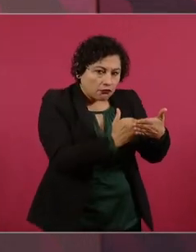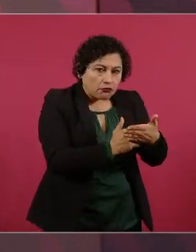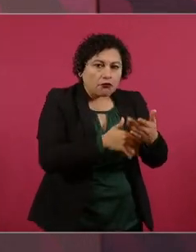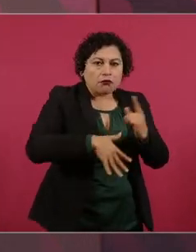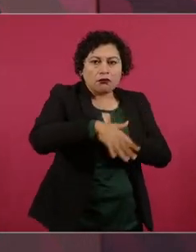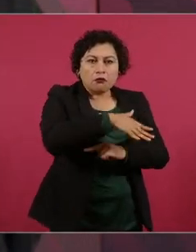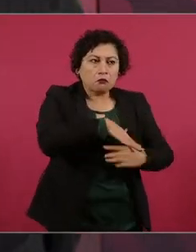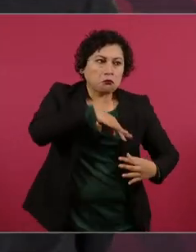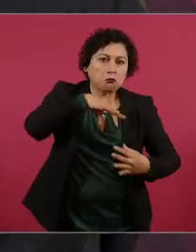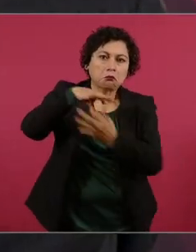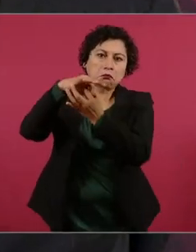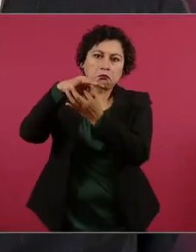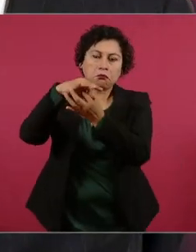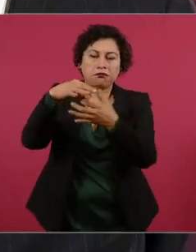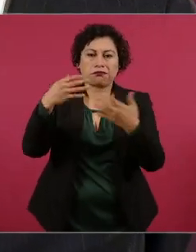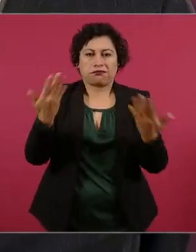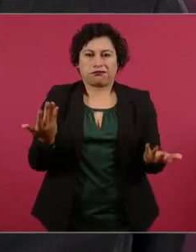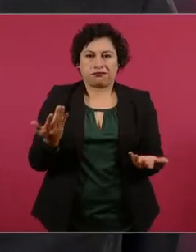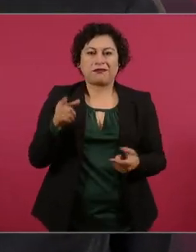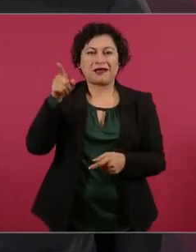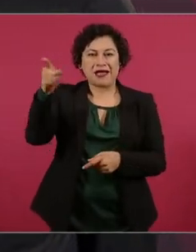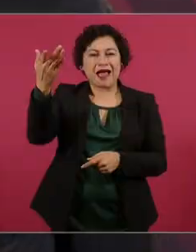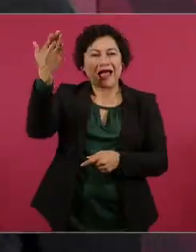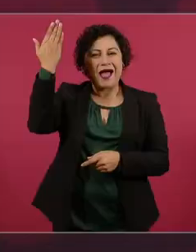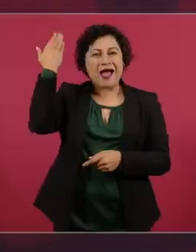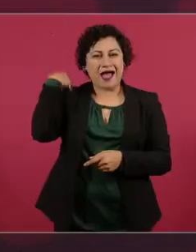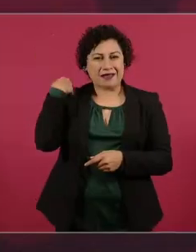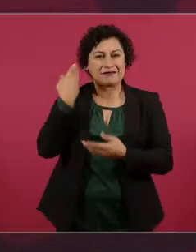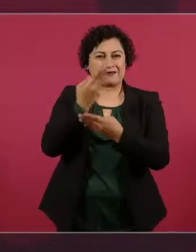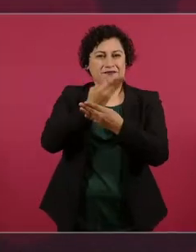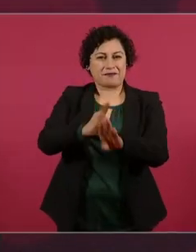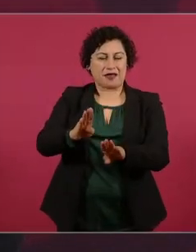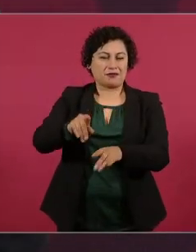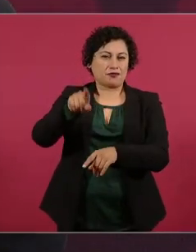las llamadas cartas de intención y nos decían